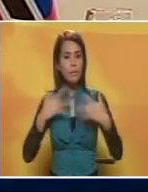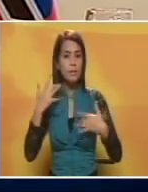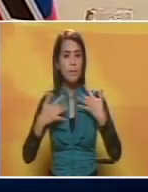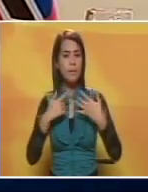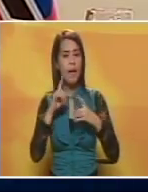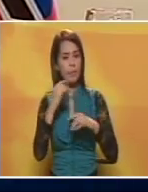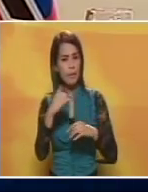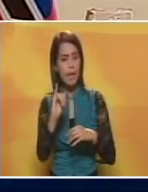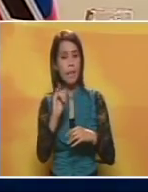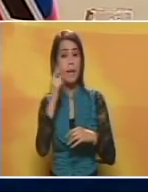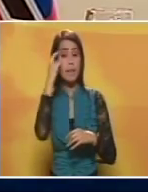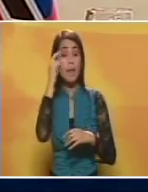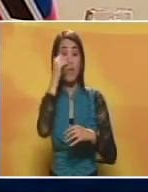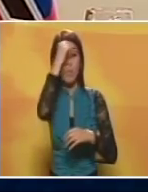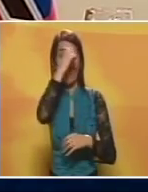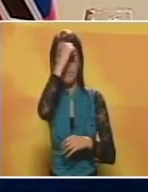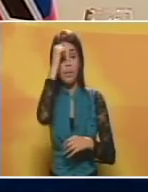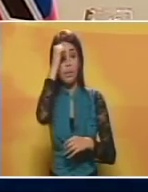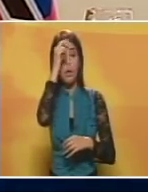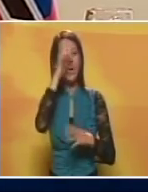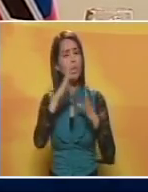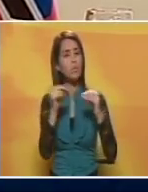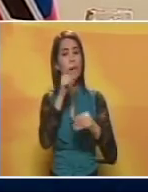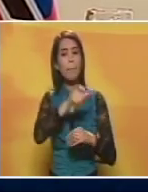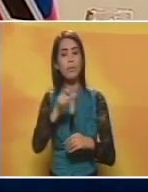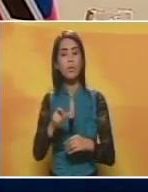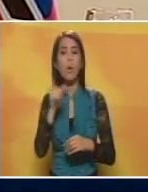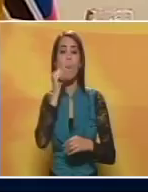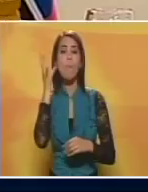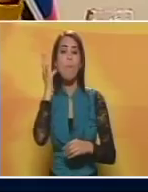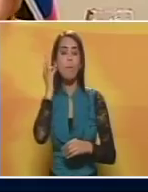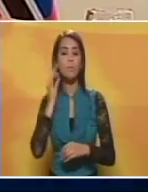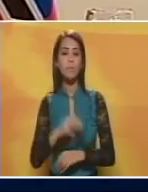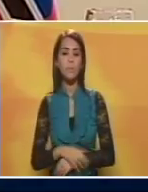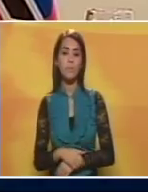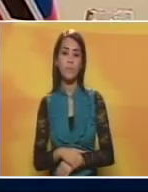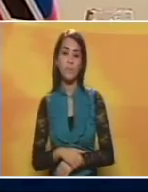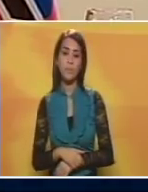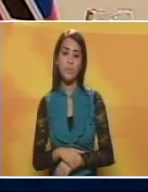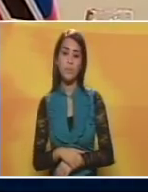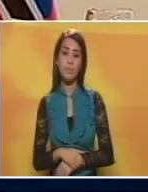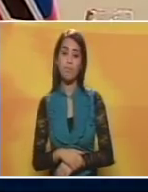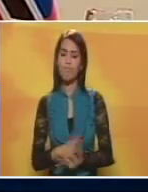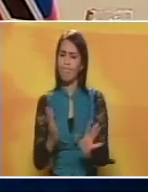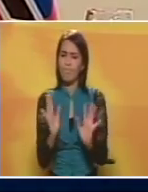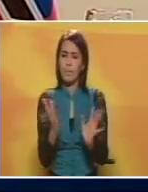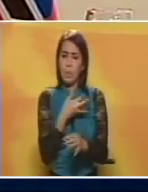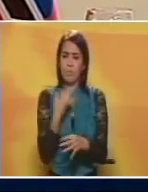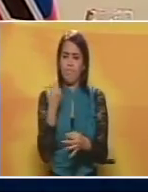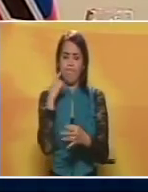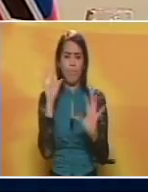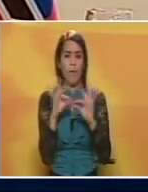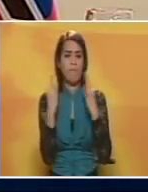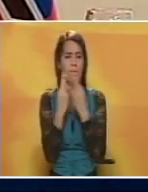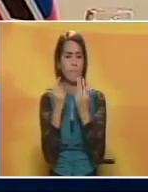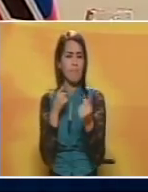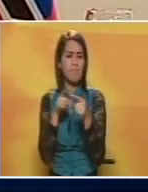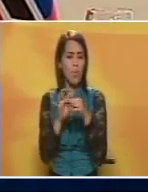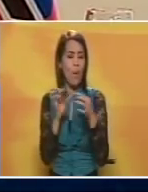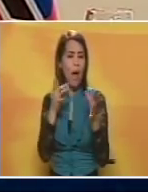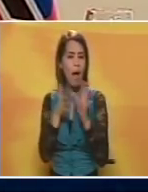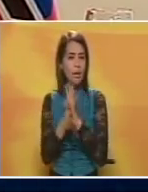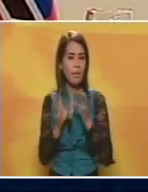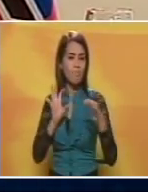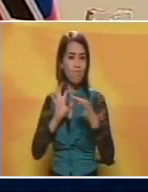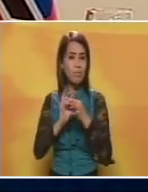que tenemos el día domingo, que todas las venezolanas y los venezolanos ya estamos perfectamente familiarizados, que es nuestro